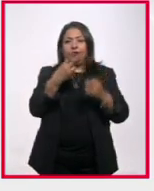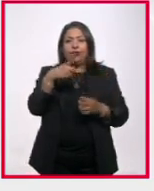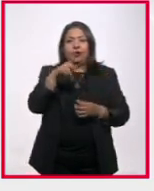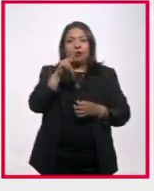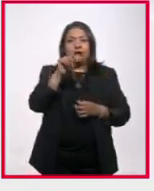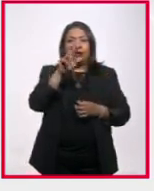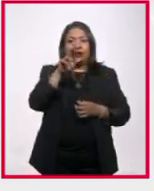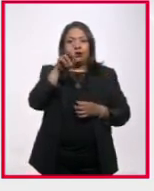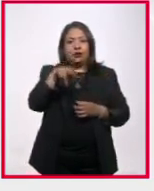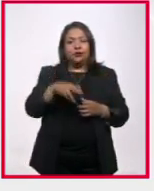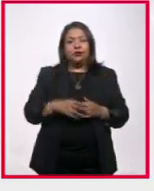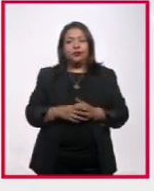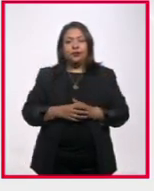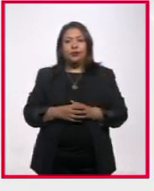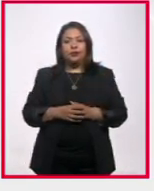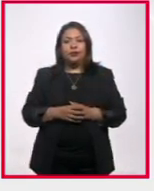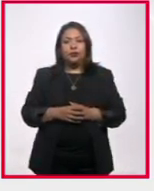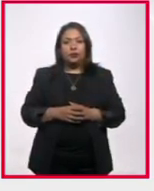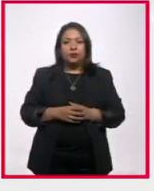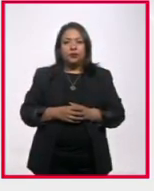22, Karen Rivera.